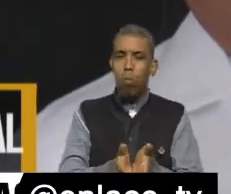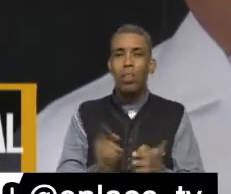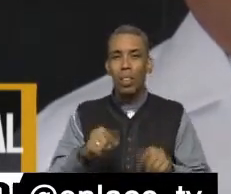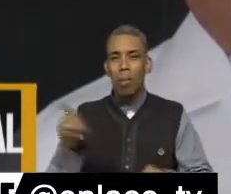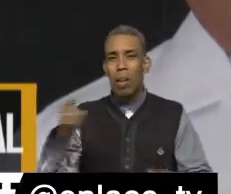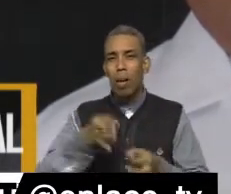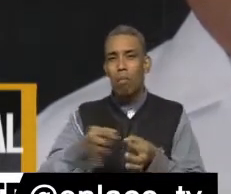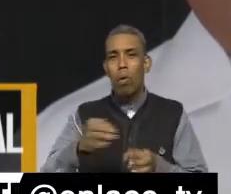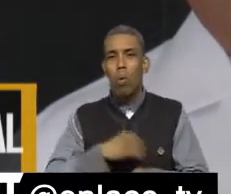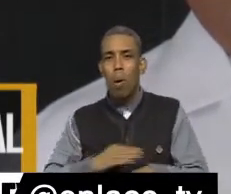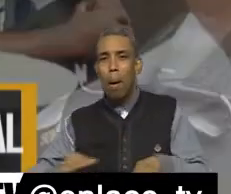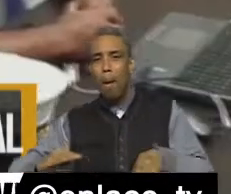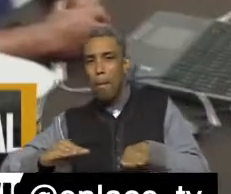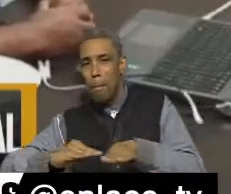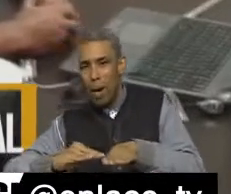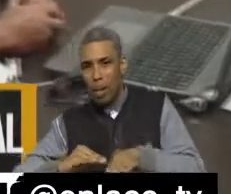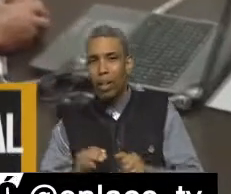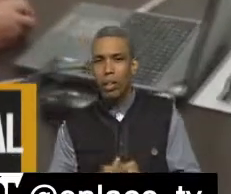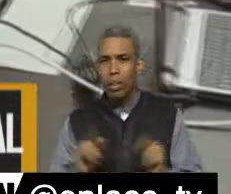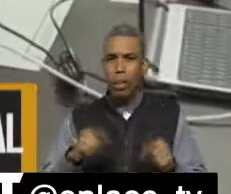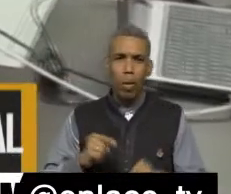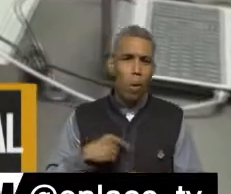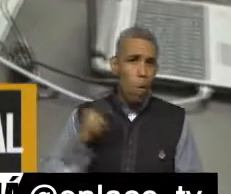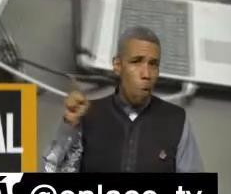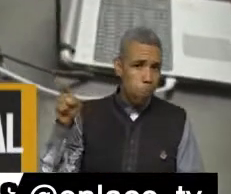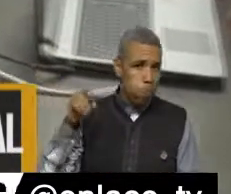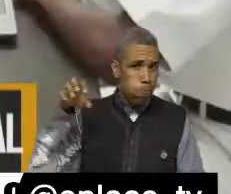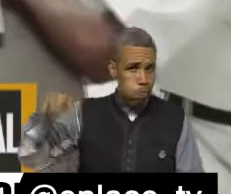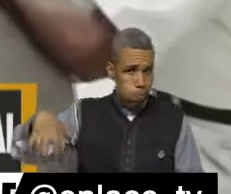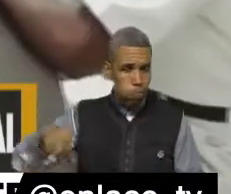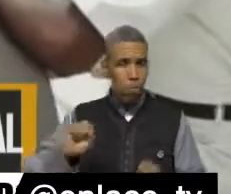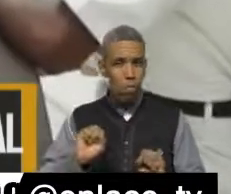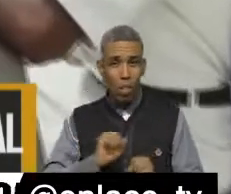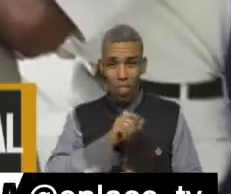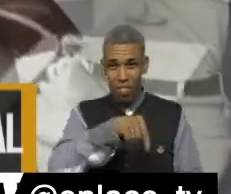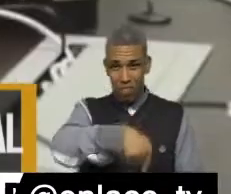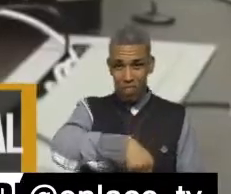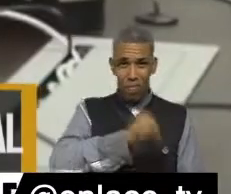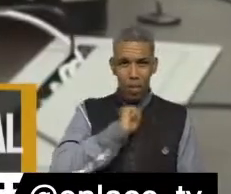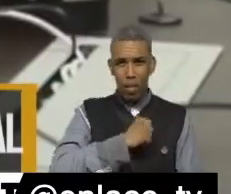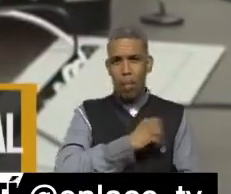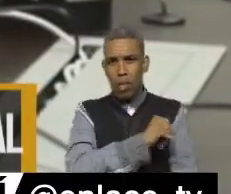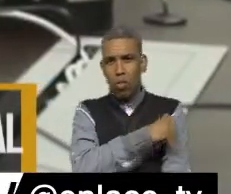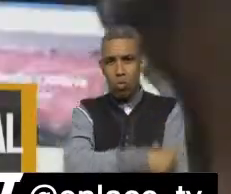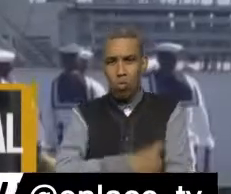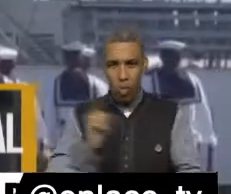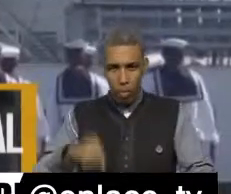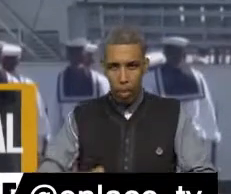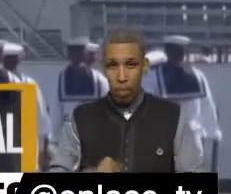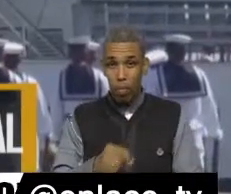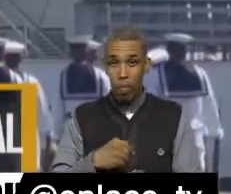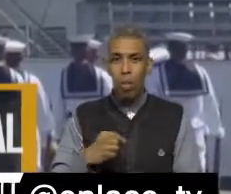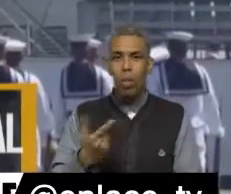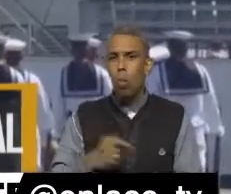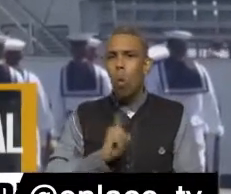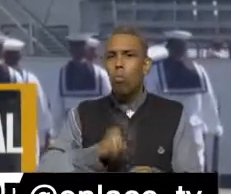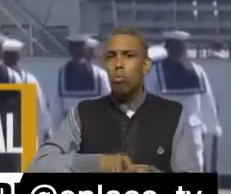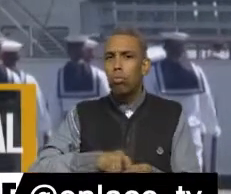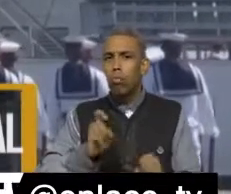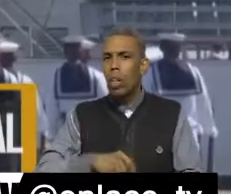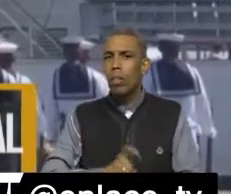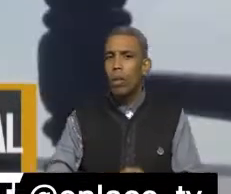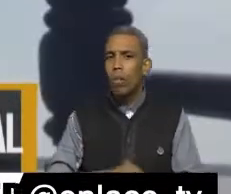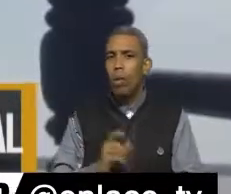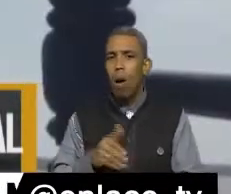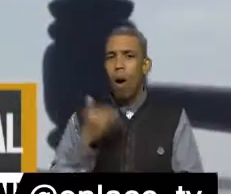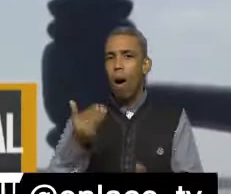a través del puesto fluvial de avanzado número 31 que está situado aquí en la vía Yondó. Hasta el próximo mes seguirá abierta esta convocatoria que busca que los